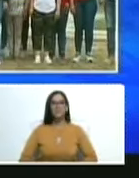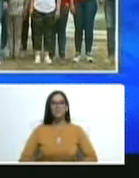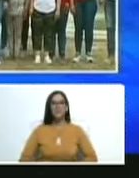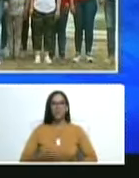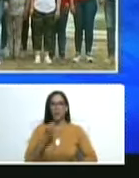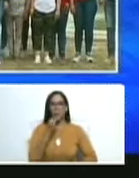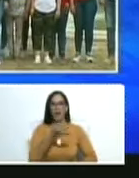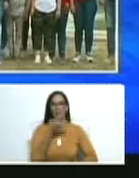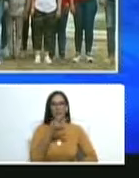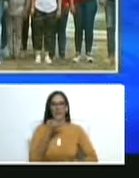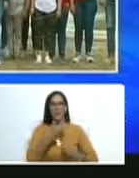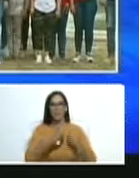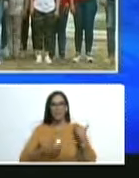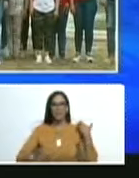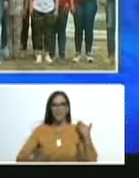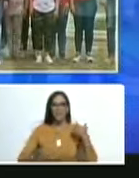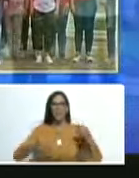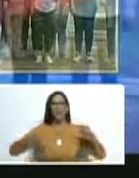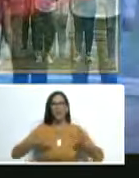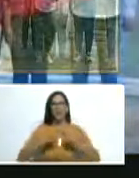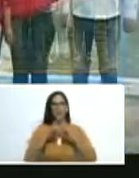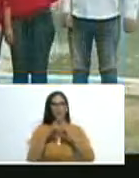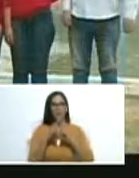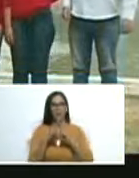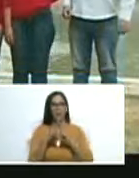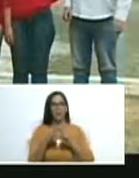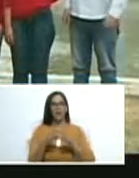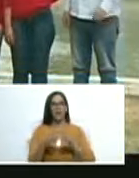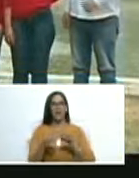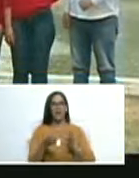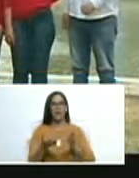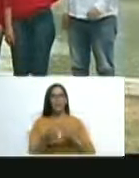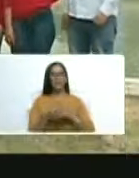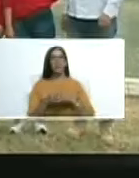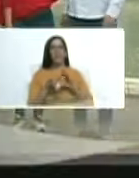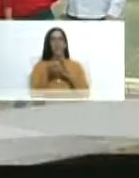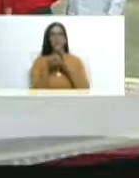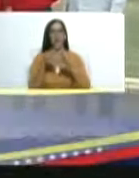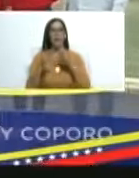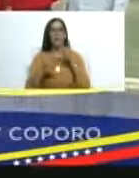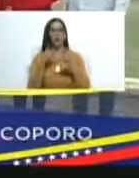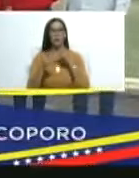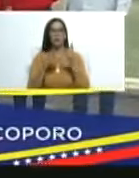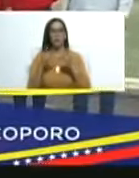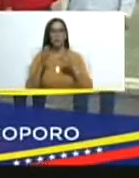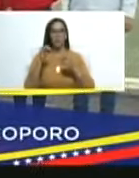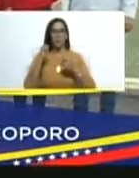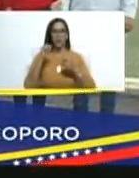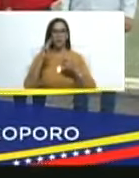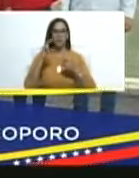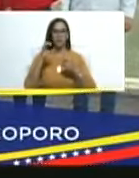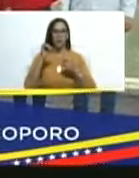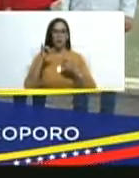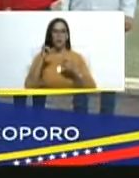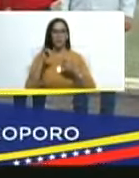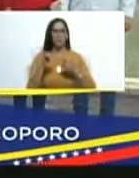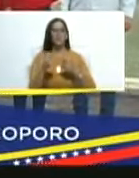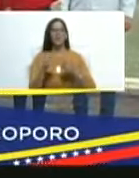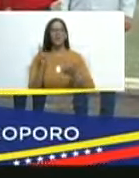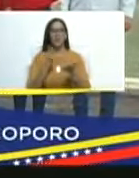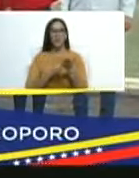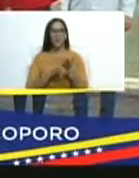Buenas tardes, presidente. Nos encontramos en la unidad de producción Maxoli. De verdad,